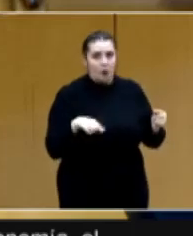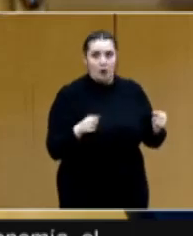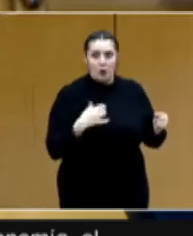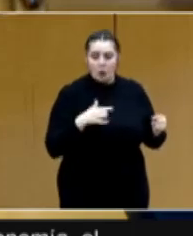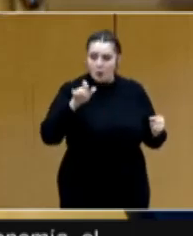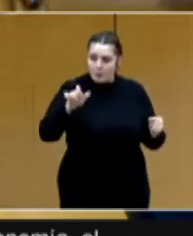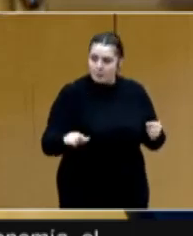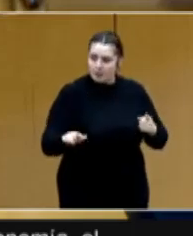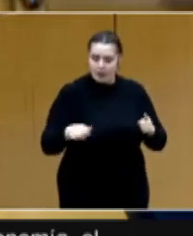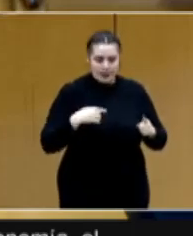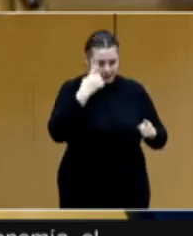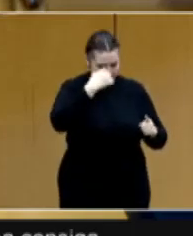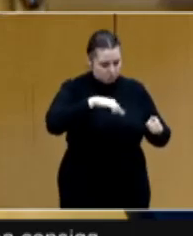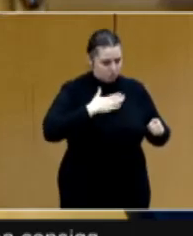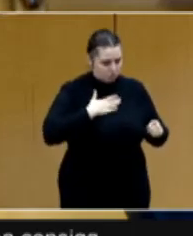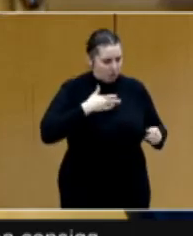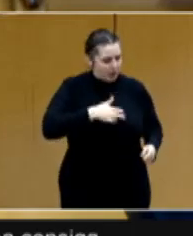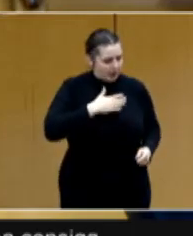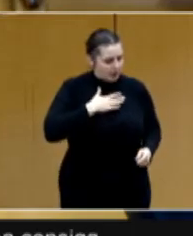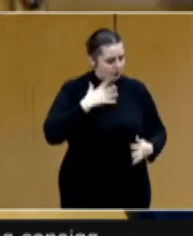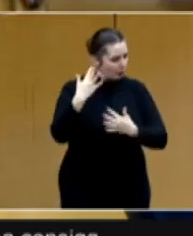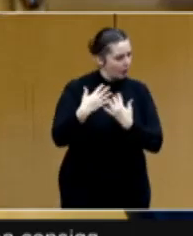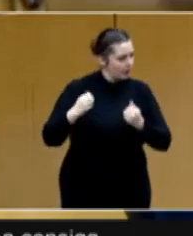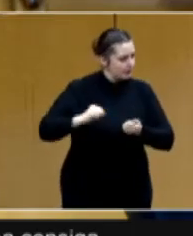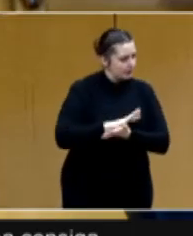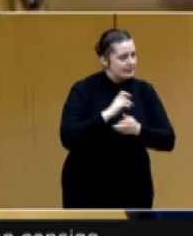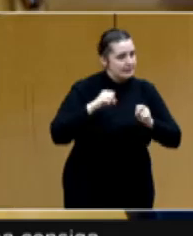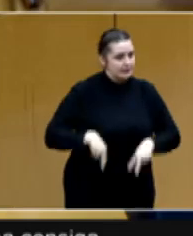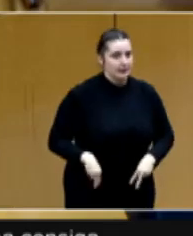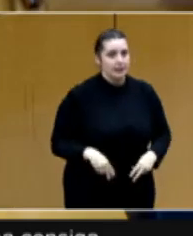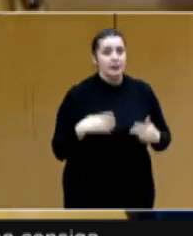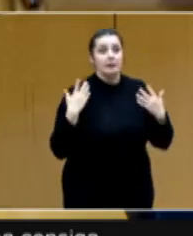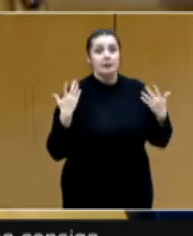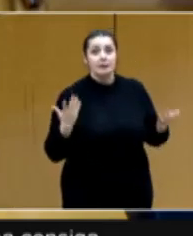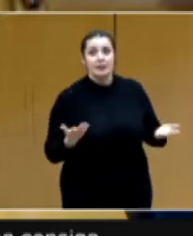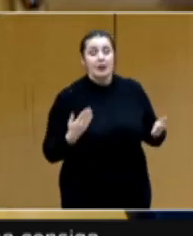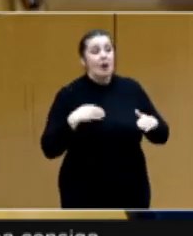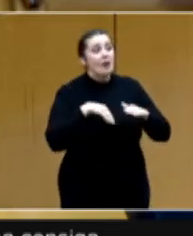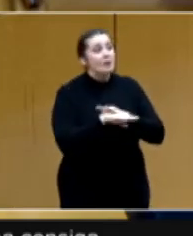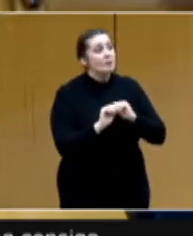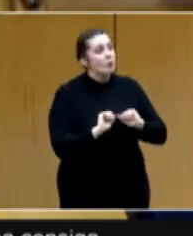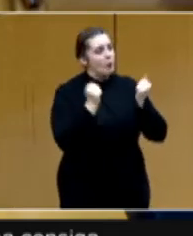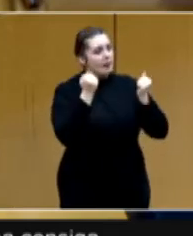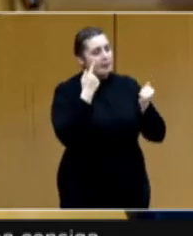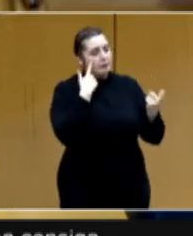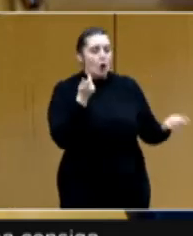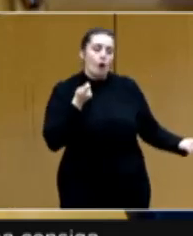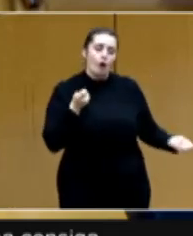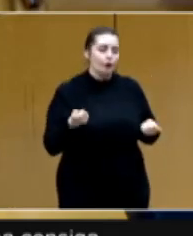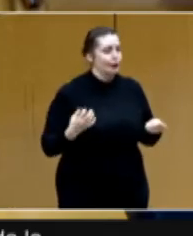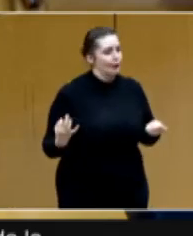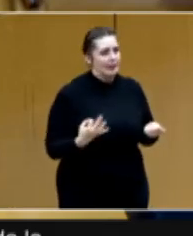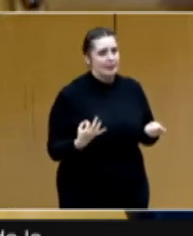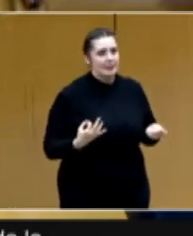consciente No pues bien para esto está la salvaguardas sin embargo esta salvaguardas también hay que vigilar no hay no se pueden formular de una manera